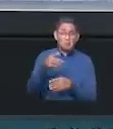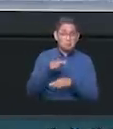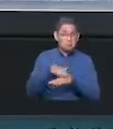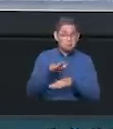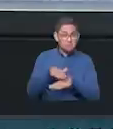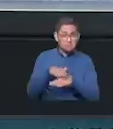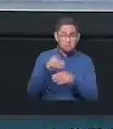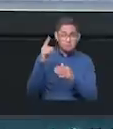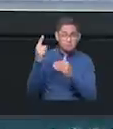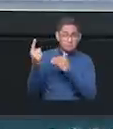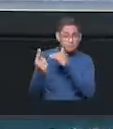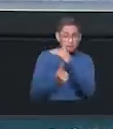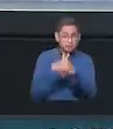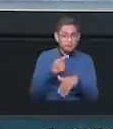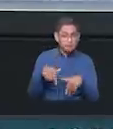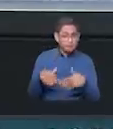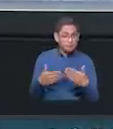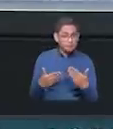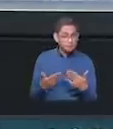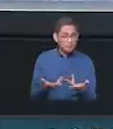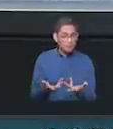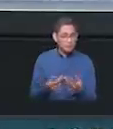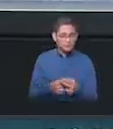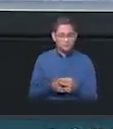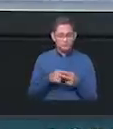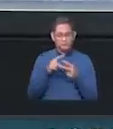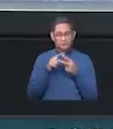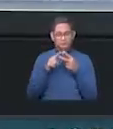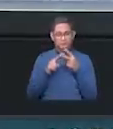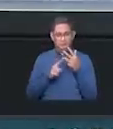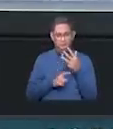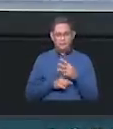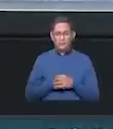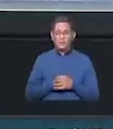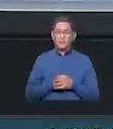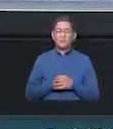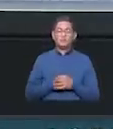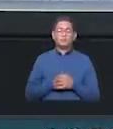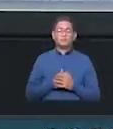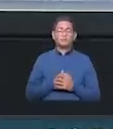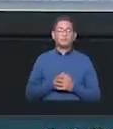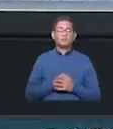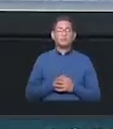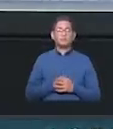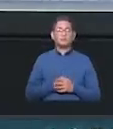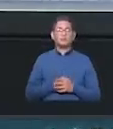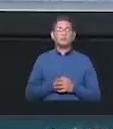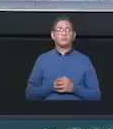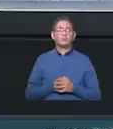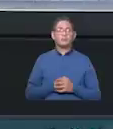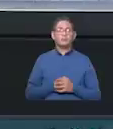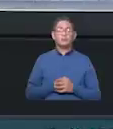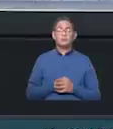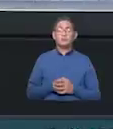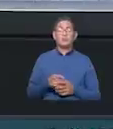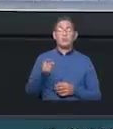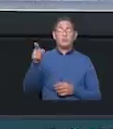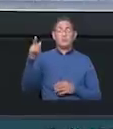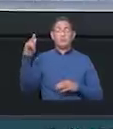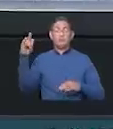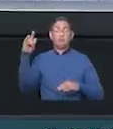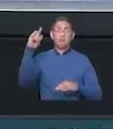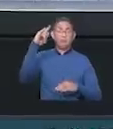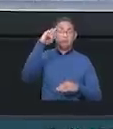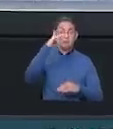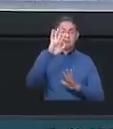que esté completa 1 el pasajero debe subir en su declaración